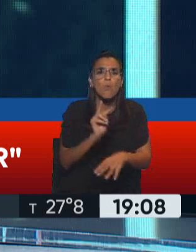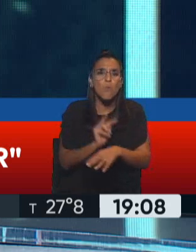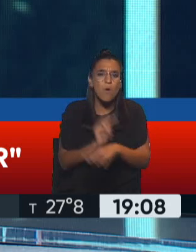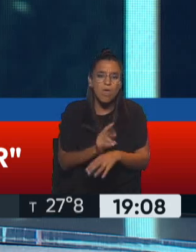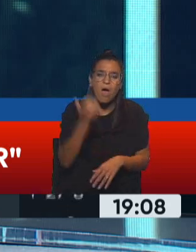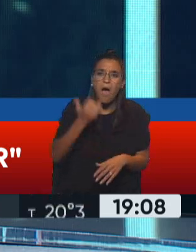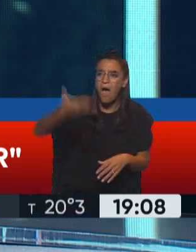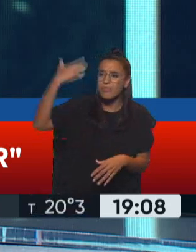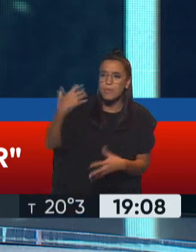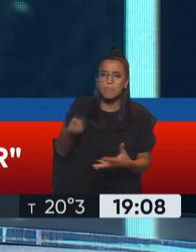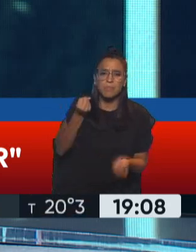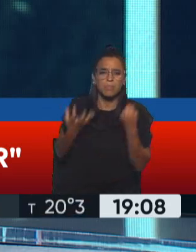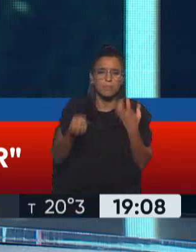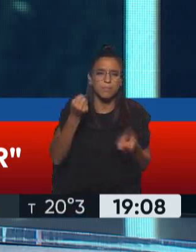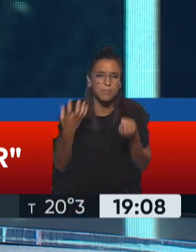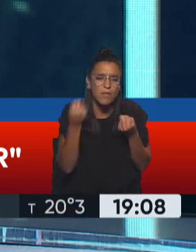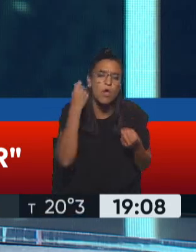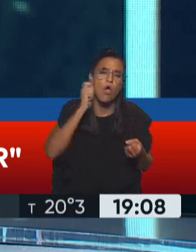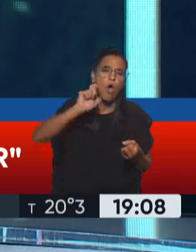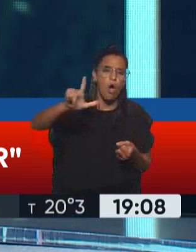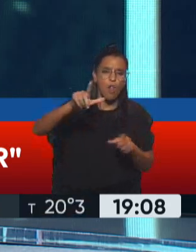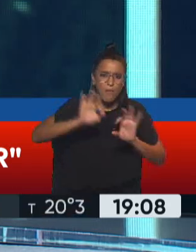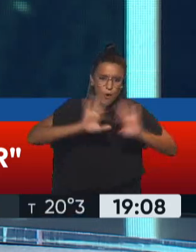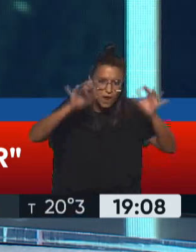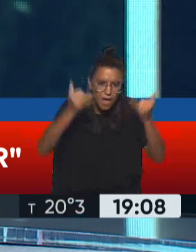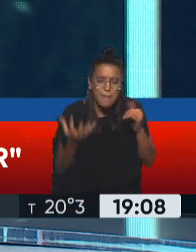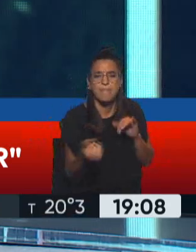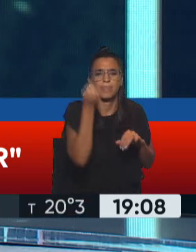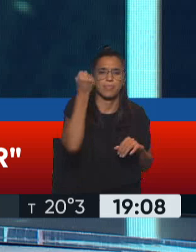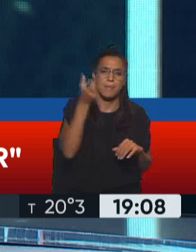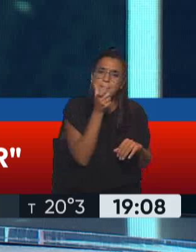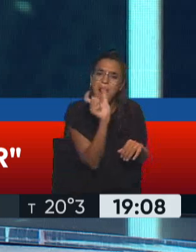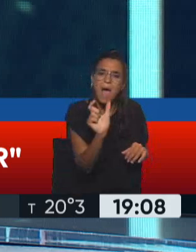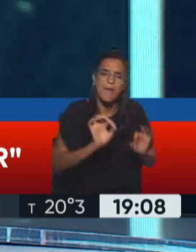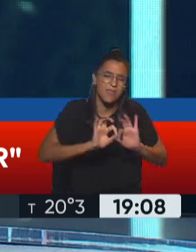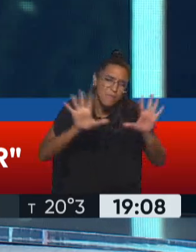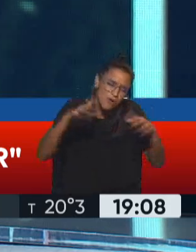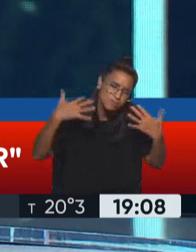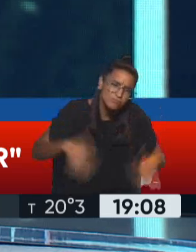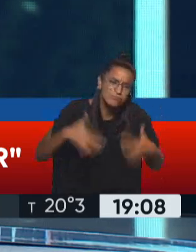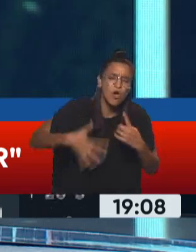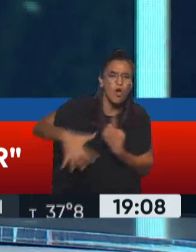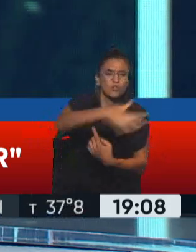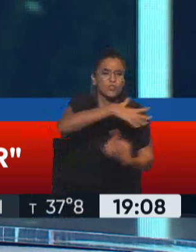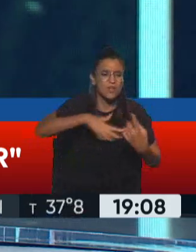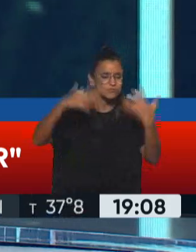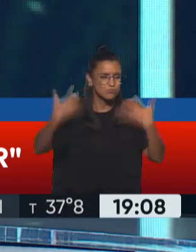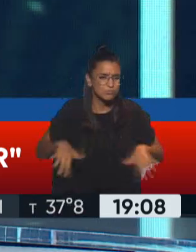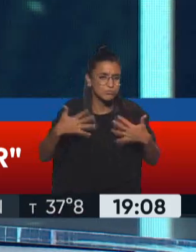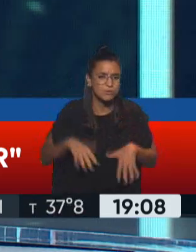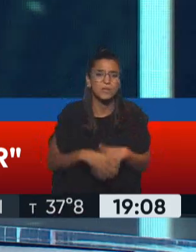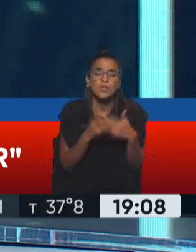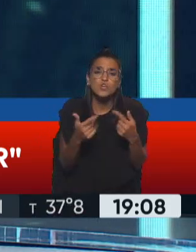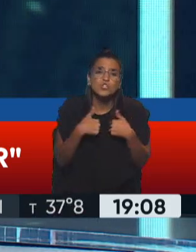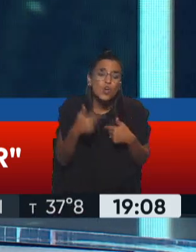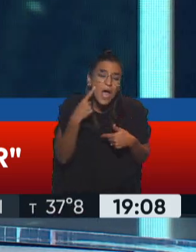que hemos logrado, lo que hemos ganado, cuando hablamos de democracia, que nombraste también esta gran palabra democracia y con todo el contexto y el concepto alrededor. Y